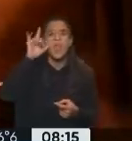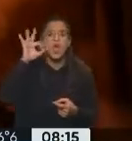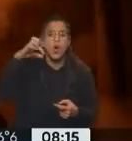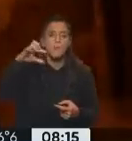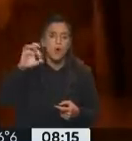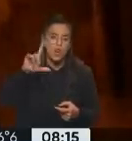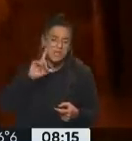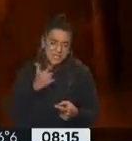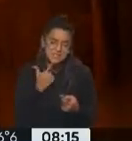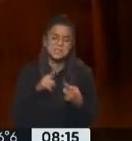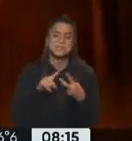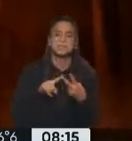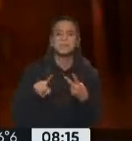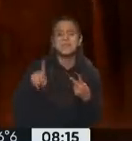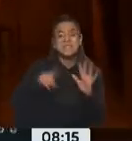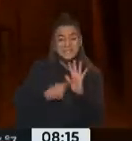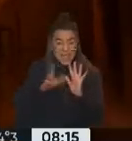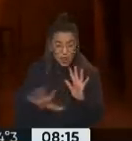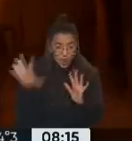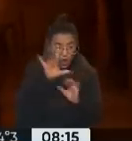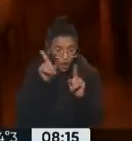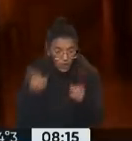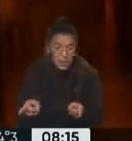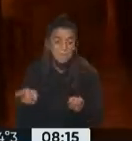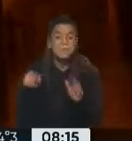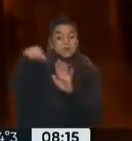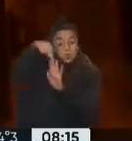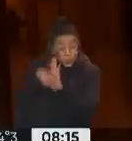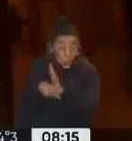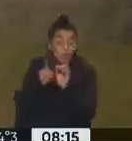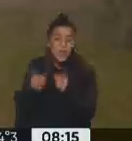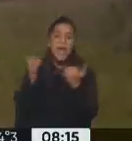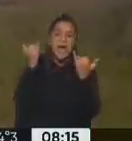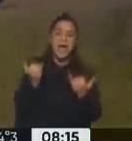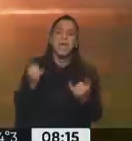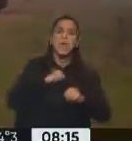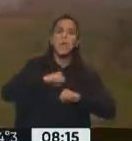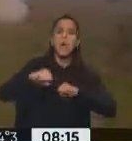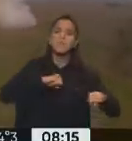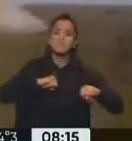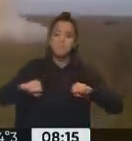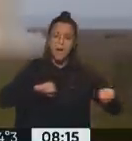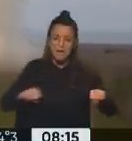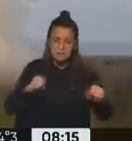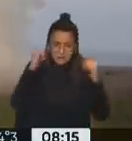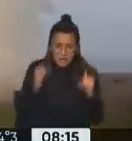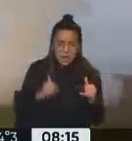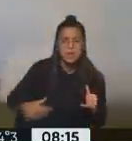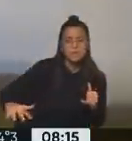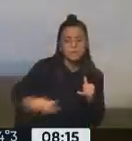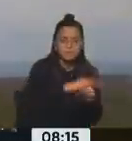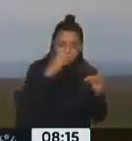hablamos también del centro e incluso en el sur se están registrando bombardeos en instalaciones